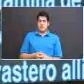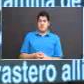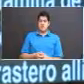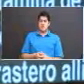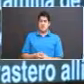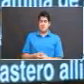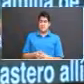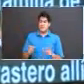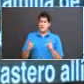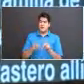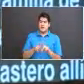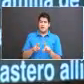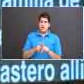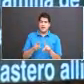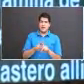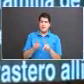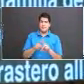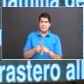Lo mismo pasó para el retiro.